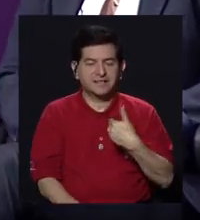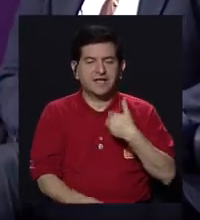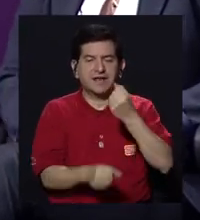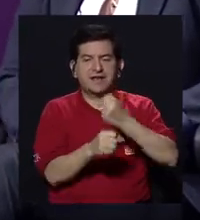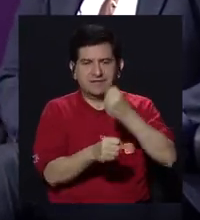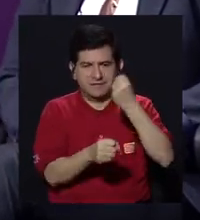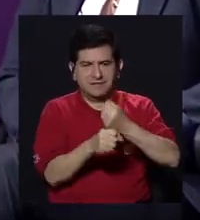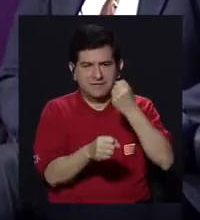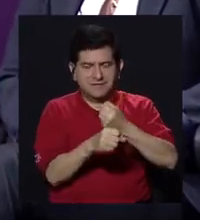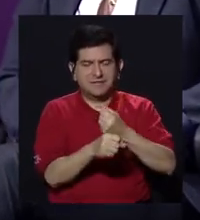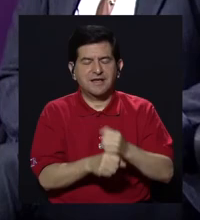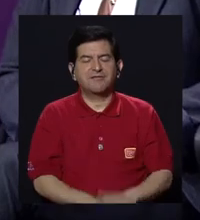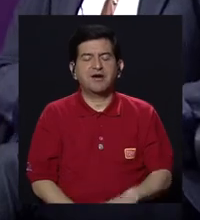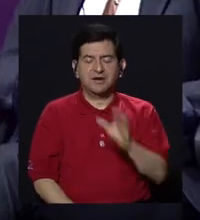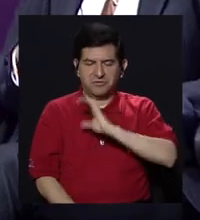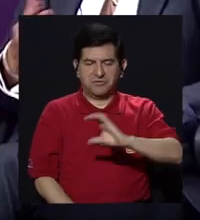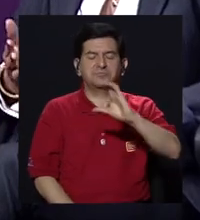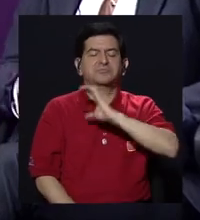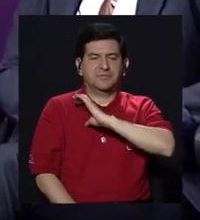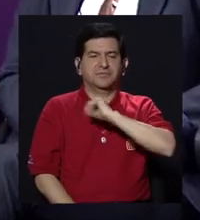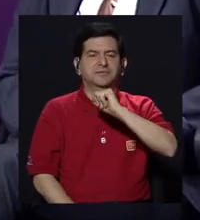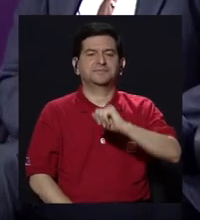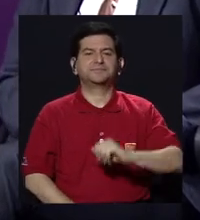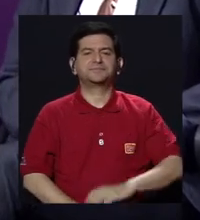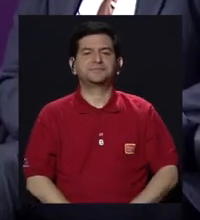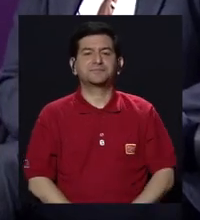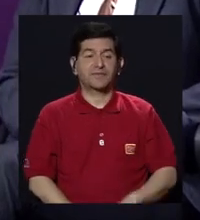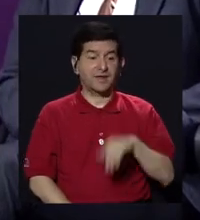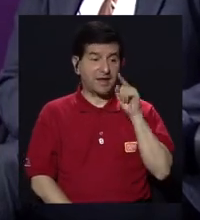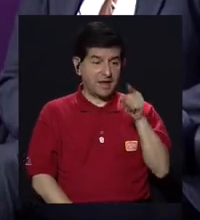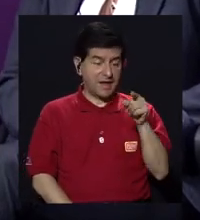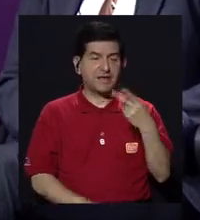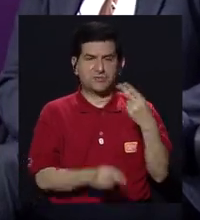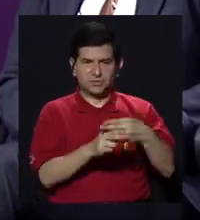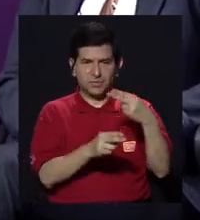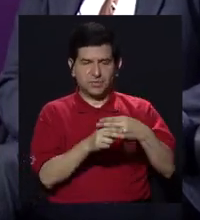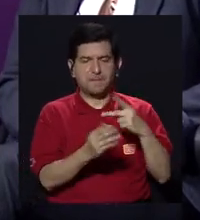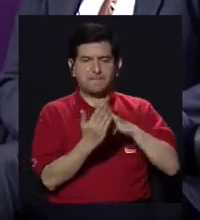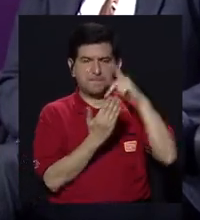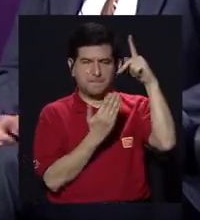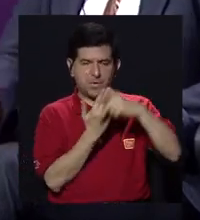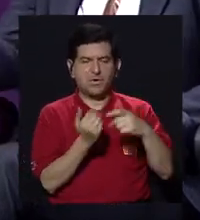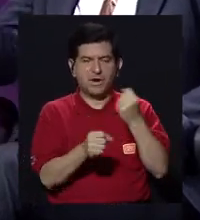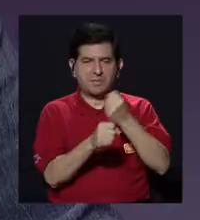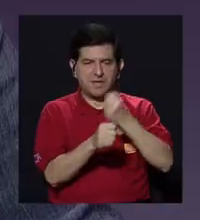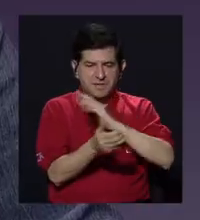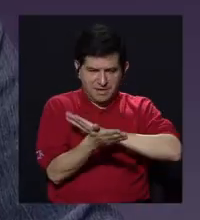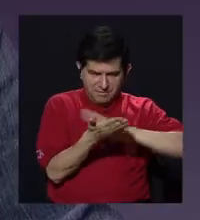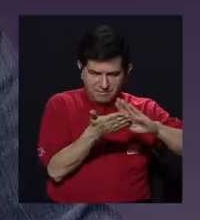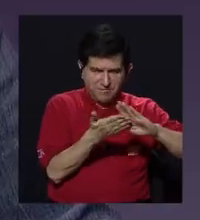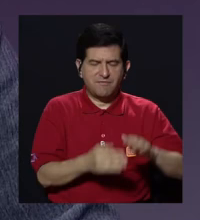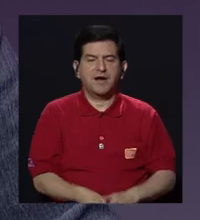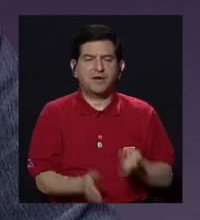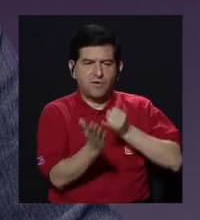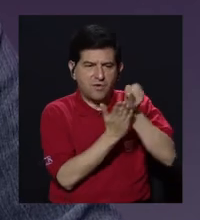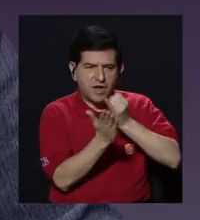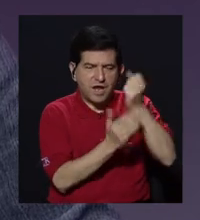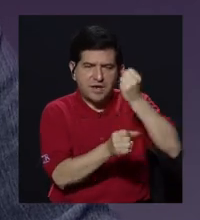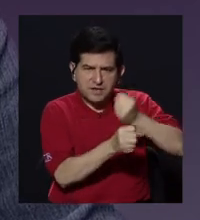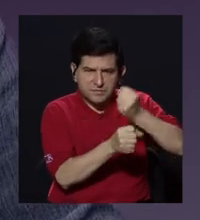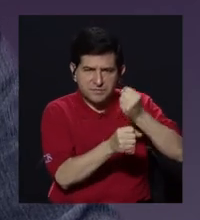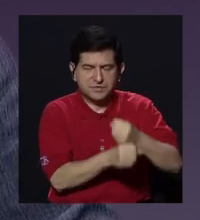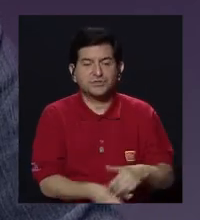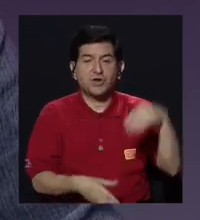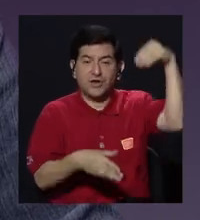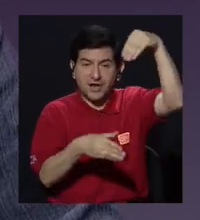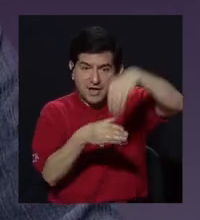un trabajo de calidad, ¿verdad? Eso es lo que denominamos el programa de trabajo decente de la Inspección de Trabajo. Y dentro de este aparece lo que es